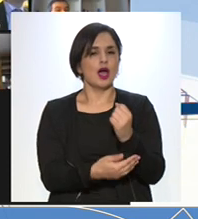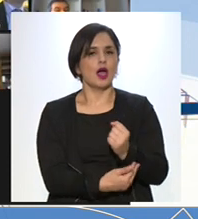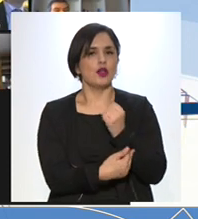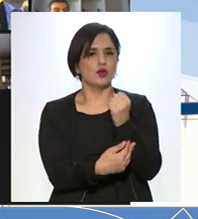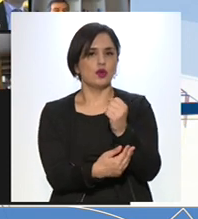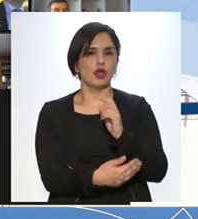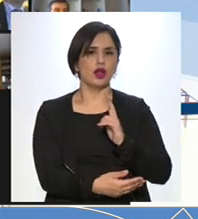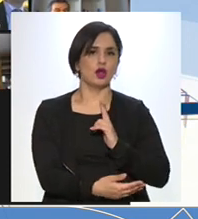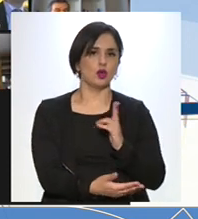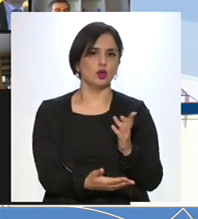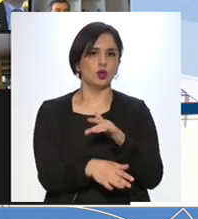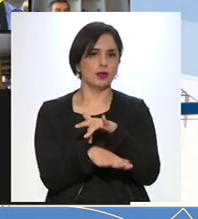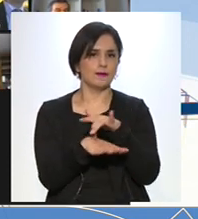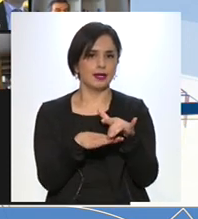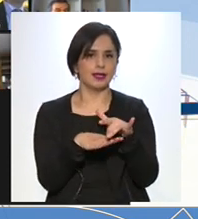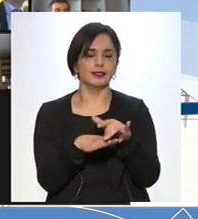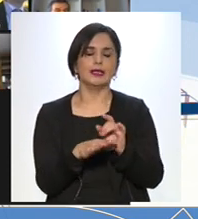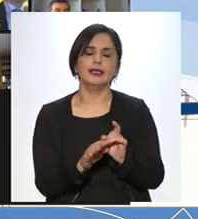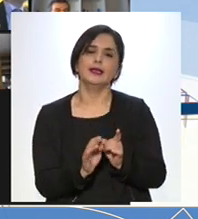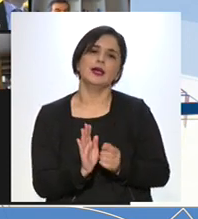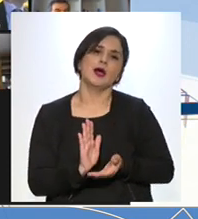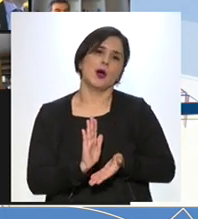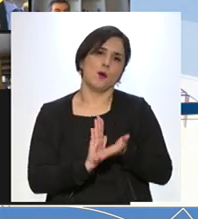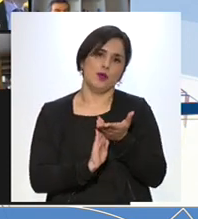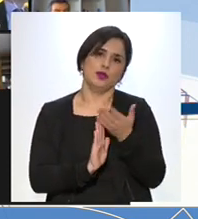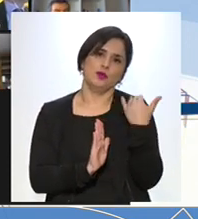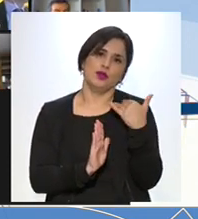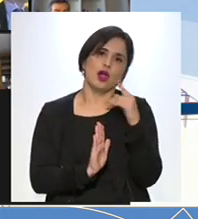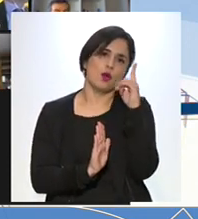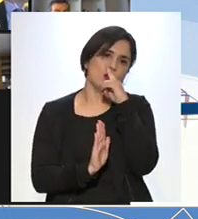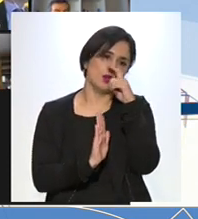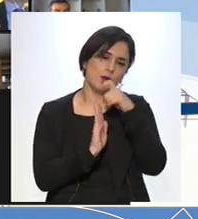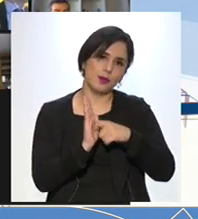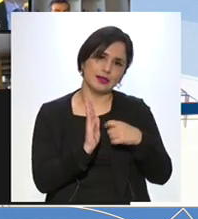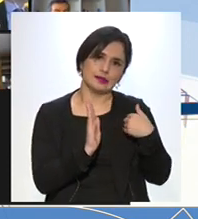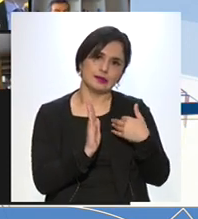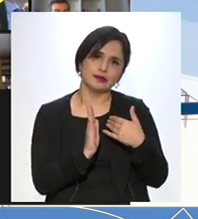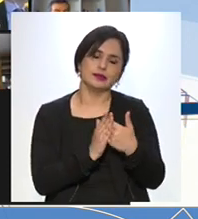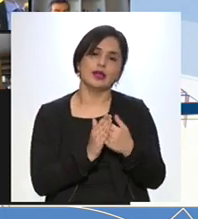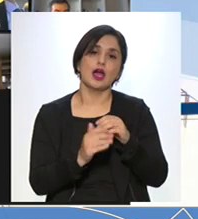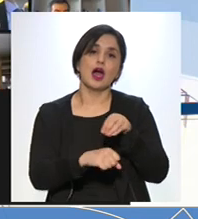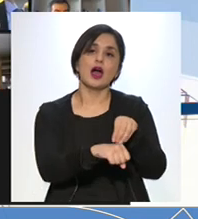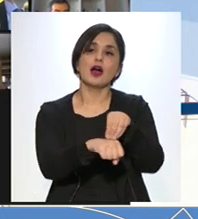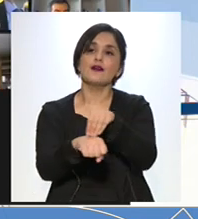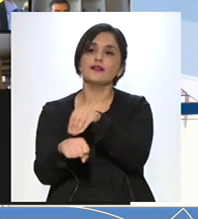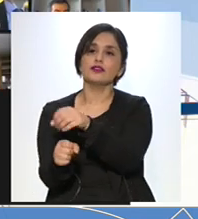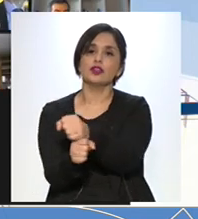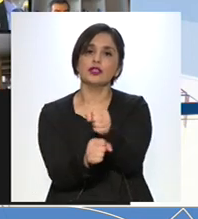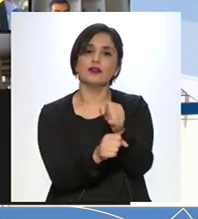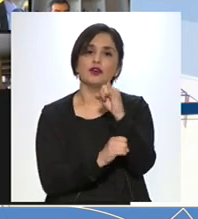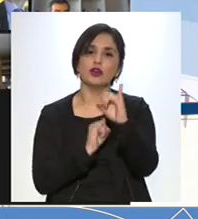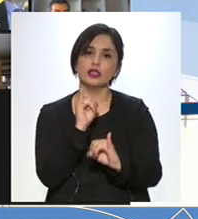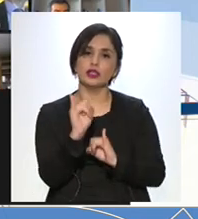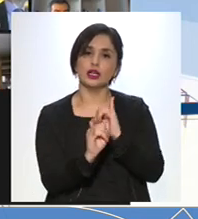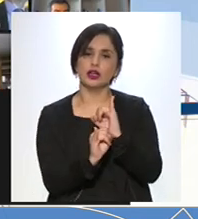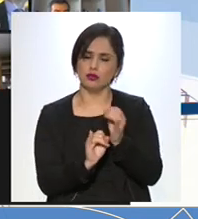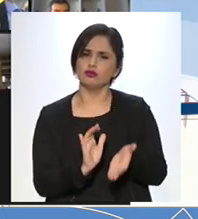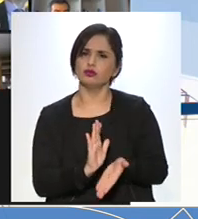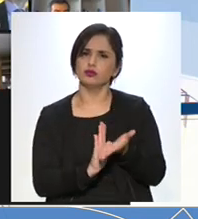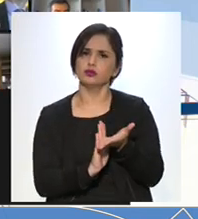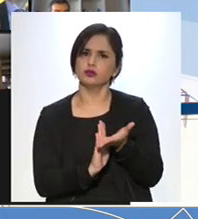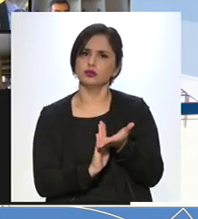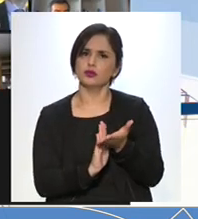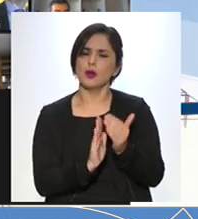comportamiento de las vacantes, que muestra un aumento importante en los últimos meses. Los datos de avisos laborales en Internet muestran un alza relevante, situándose en